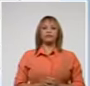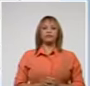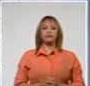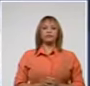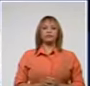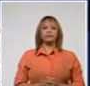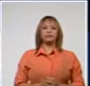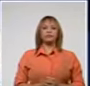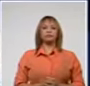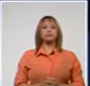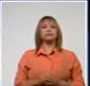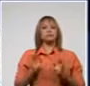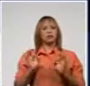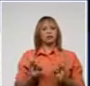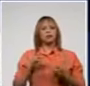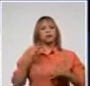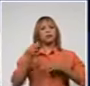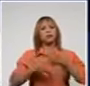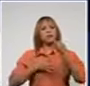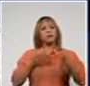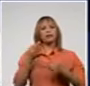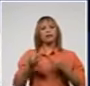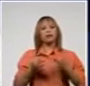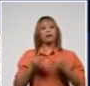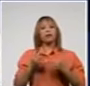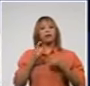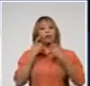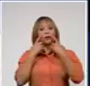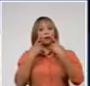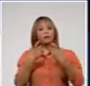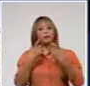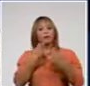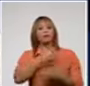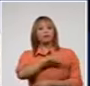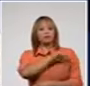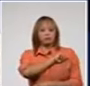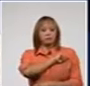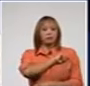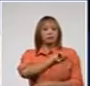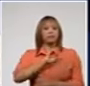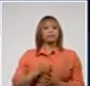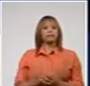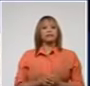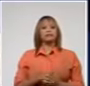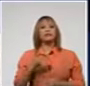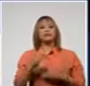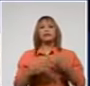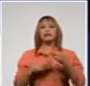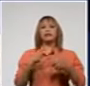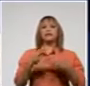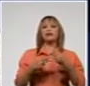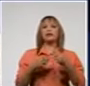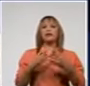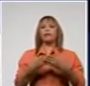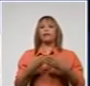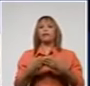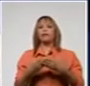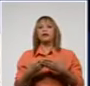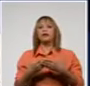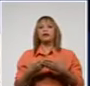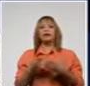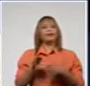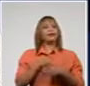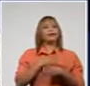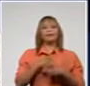Como siempre lo menciono, porque es interés de la población, se procesaron muestras de todas las provincias